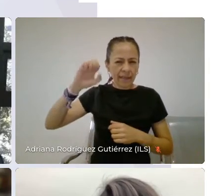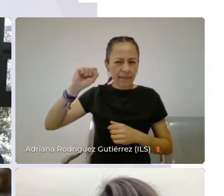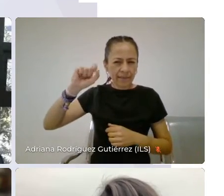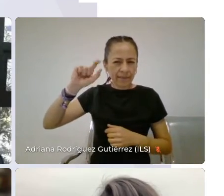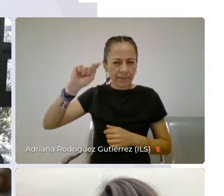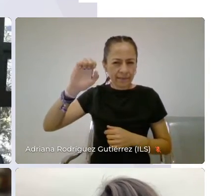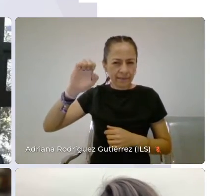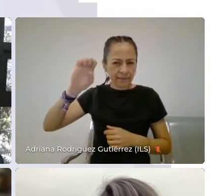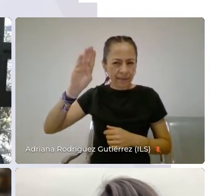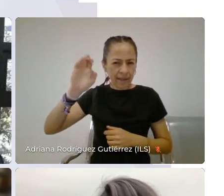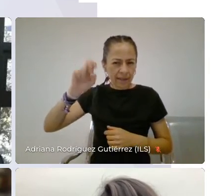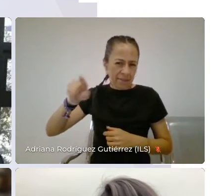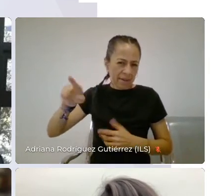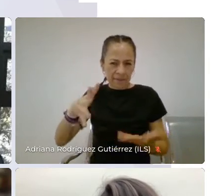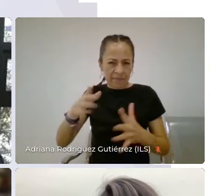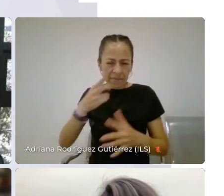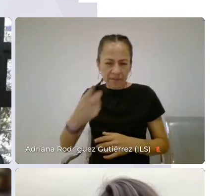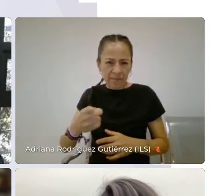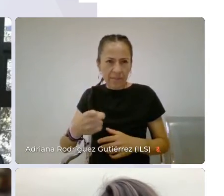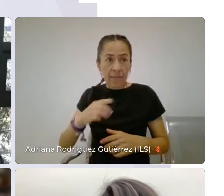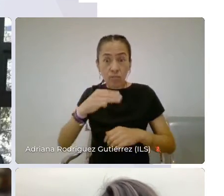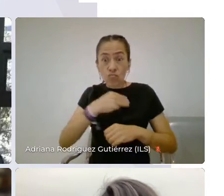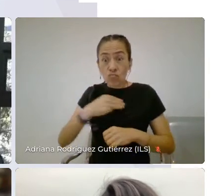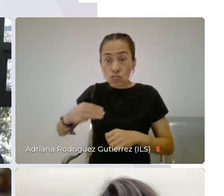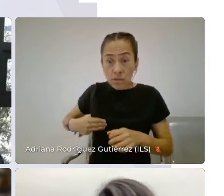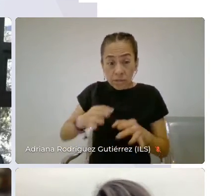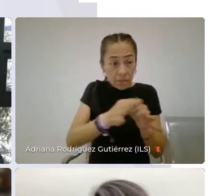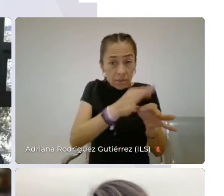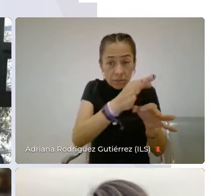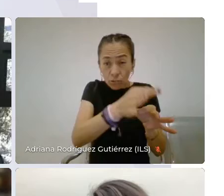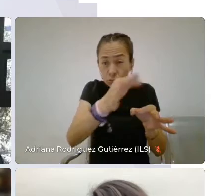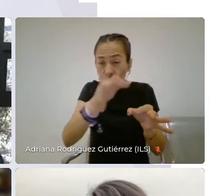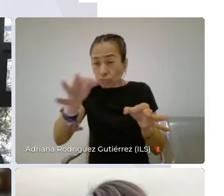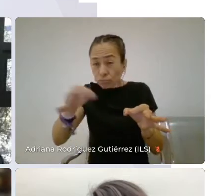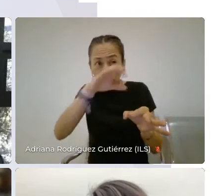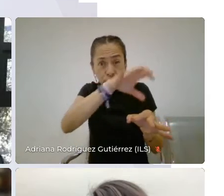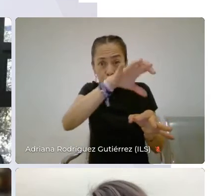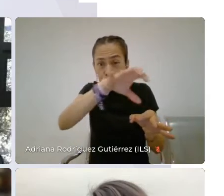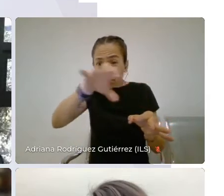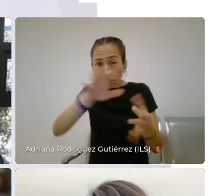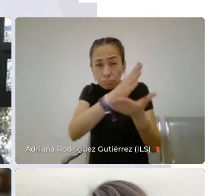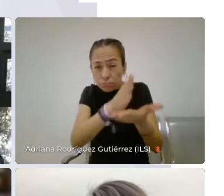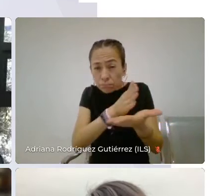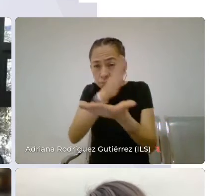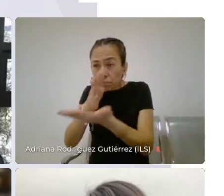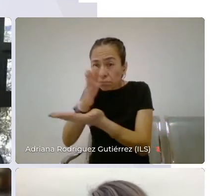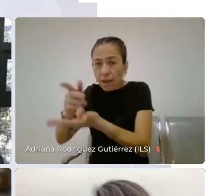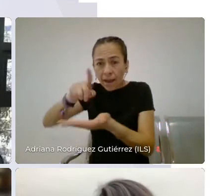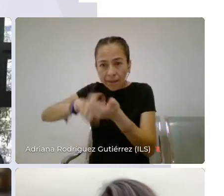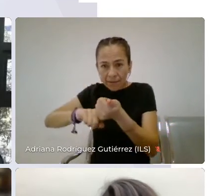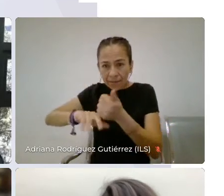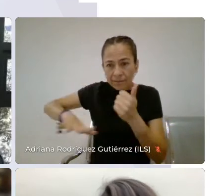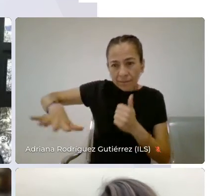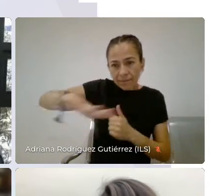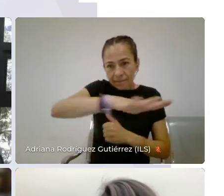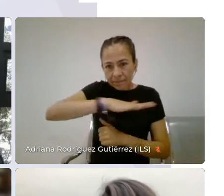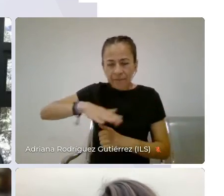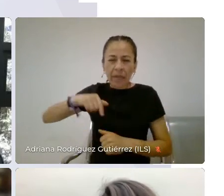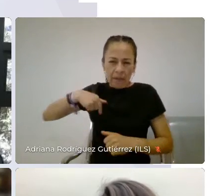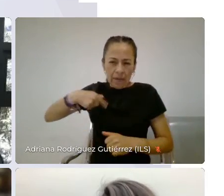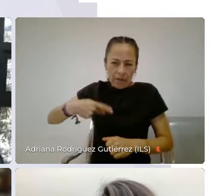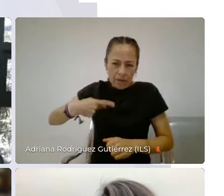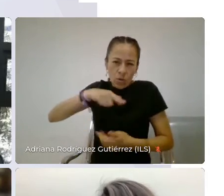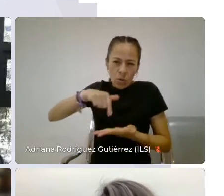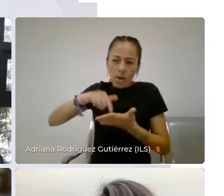de 25 municipios recorridos a pie, en física, digamos, en el territorio, digamos, de Antioquia